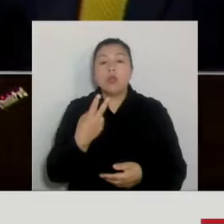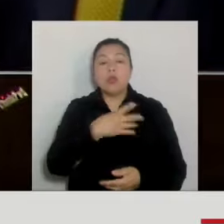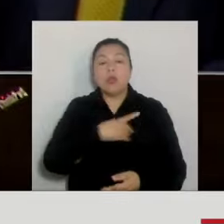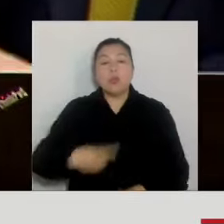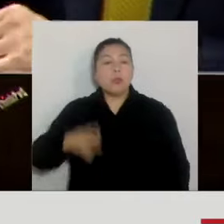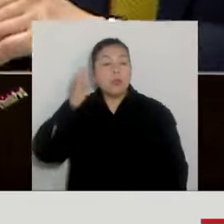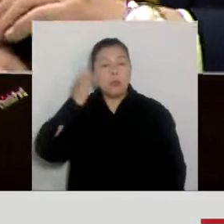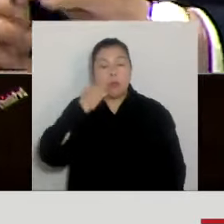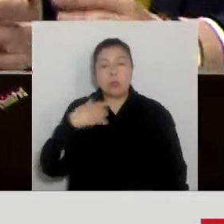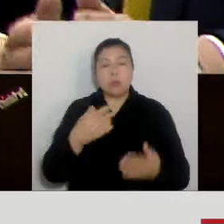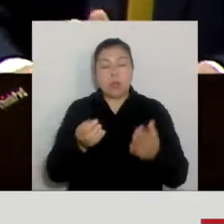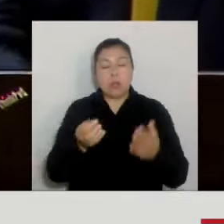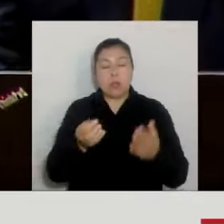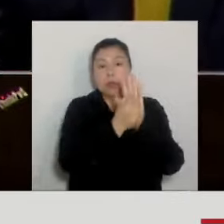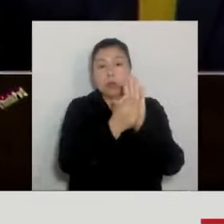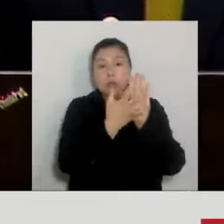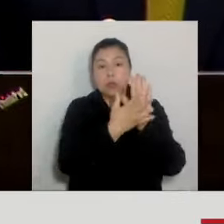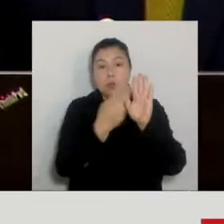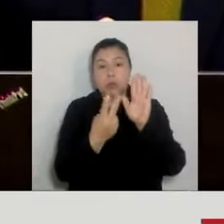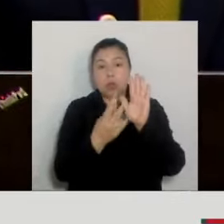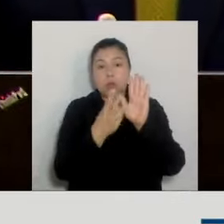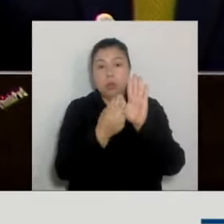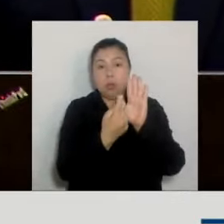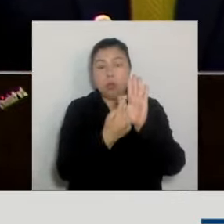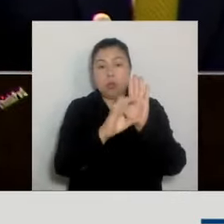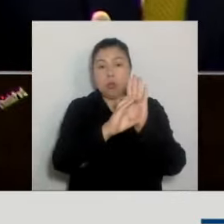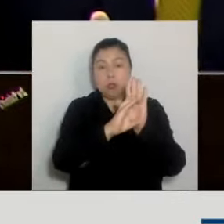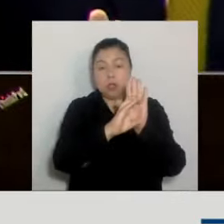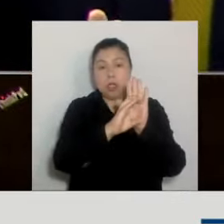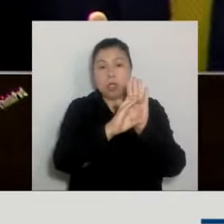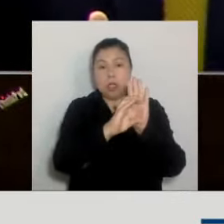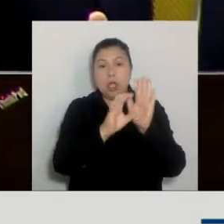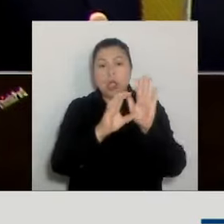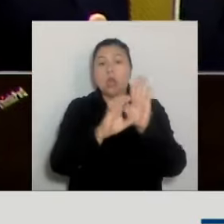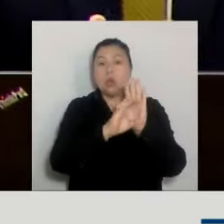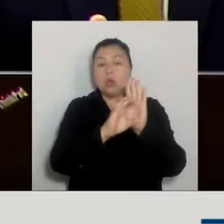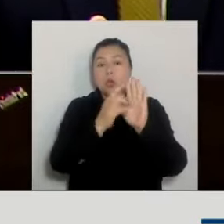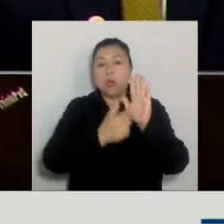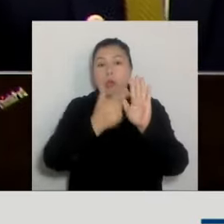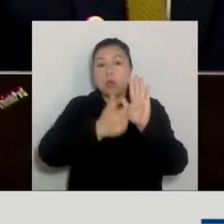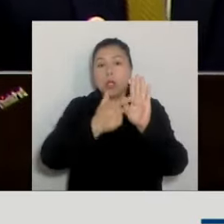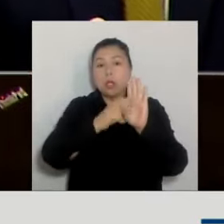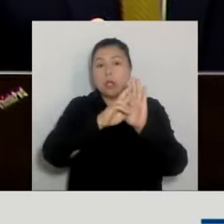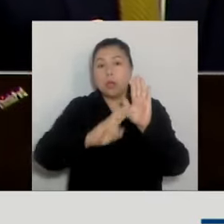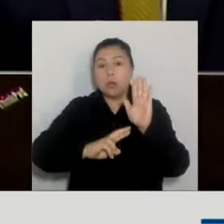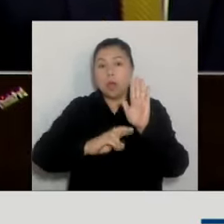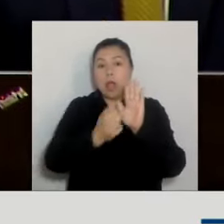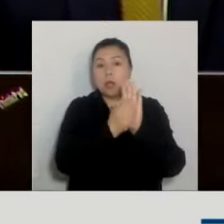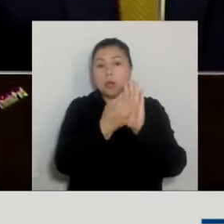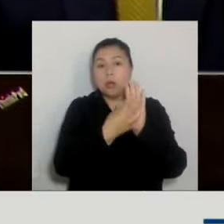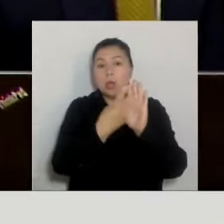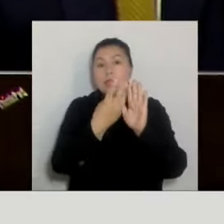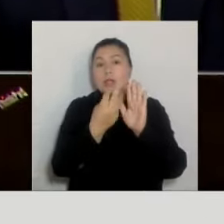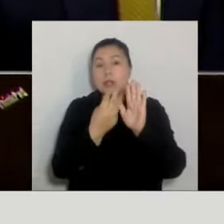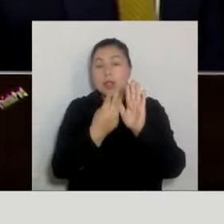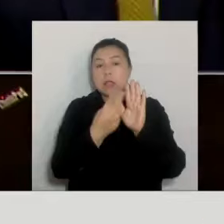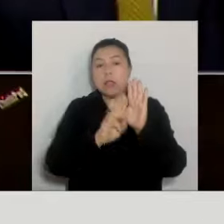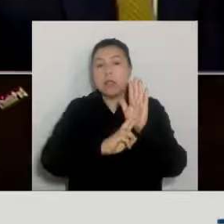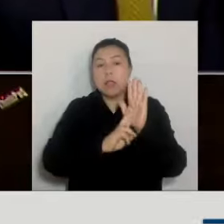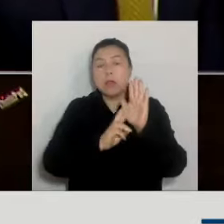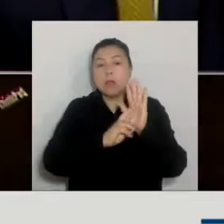lo dispuesto en el artículo 52 número 1 letra c de la constitución política de la República y el artículo 313 del reglamento de nuestra